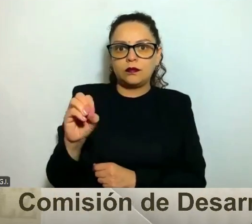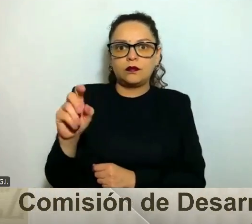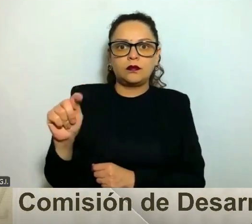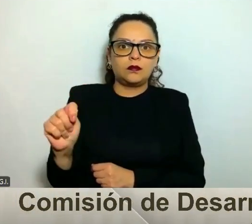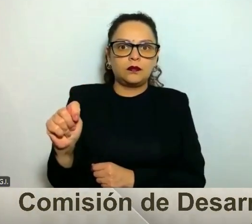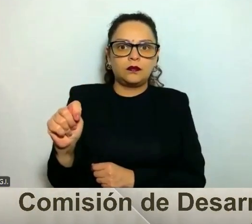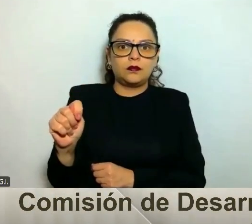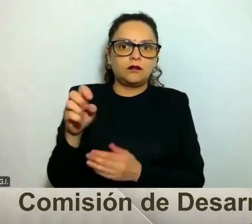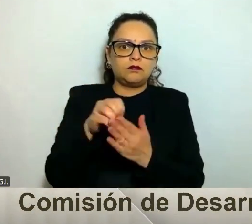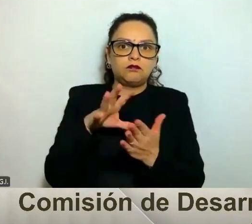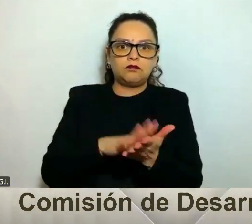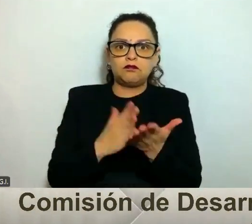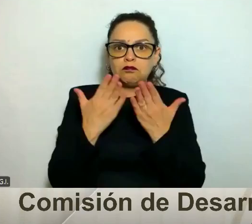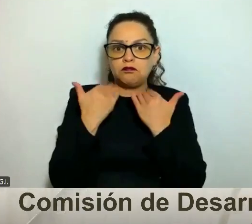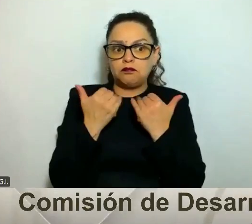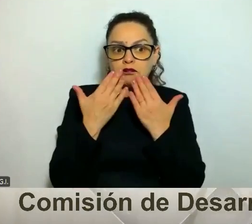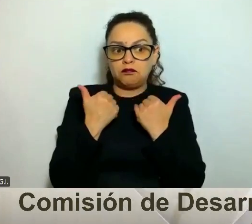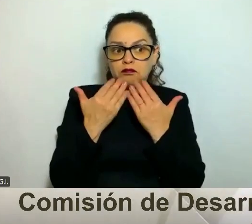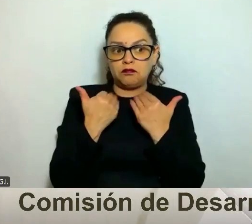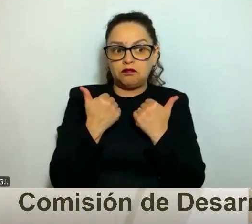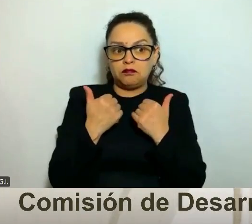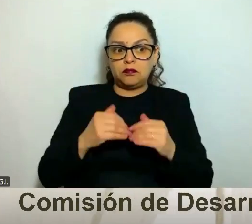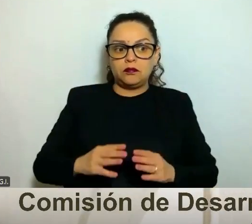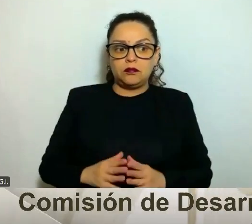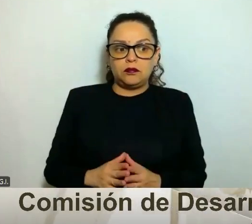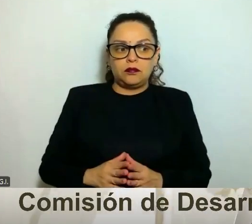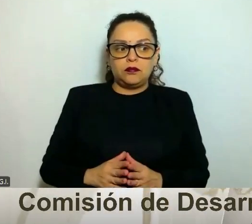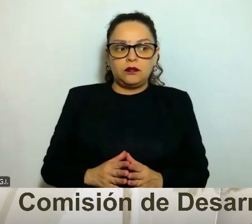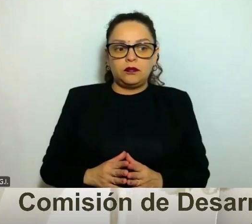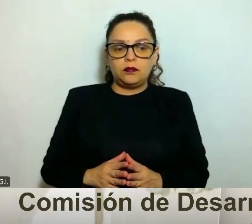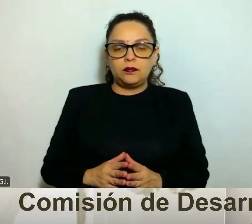Territorial en este dictamen. Cosa